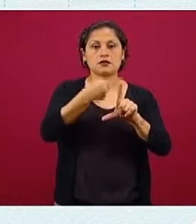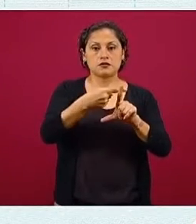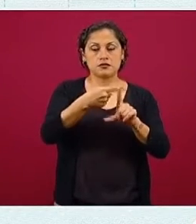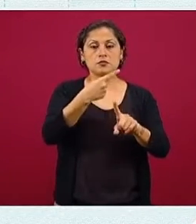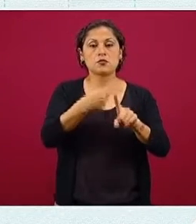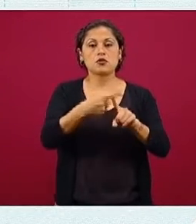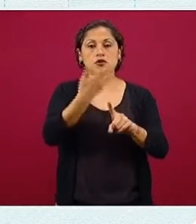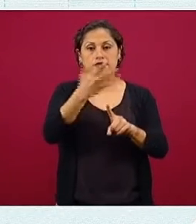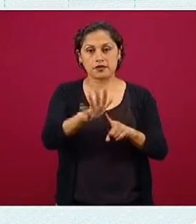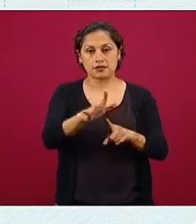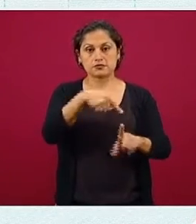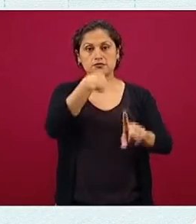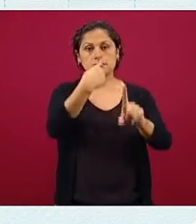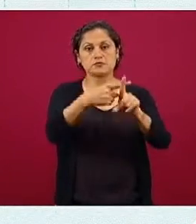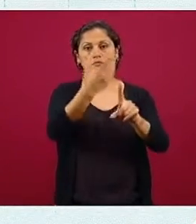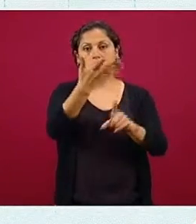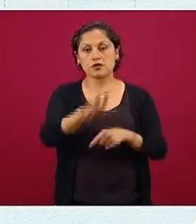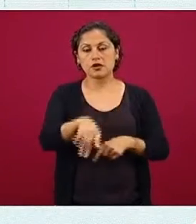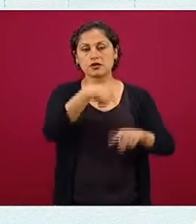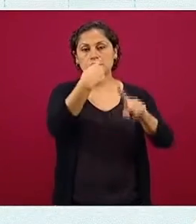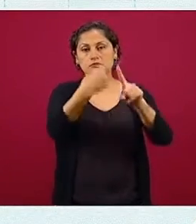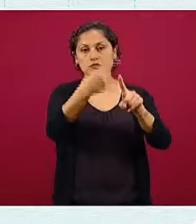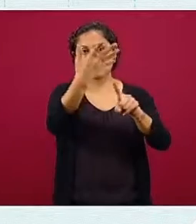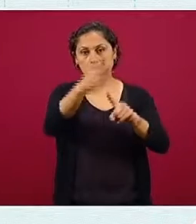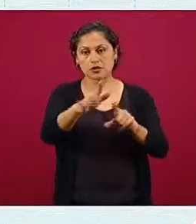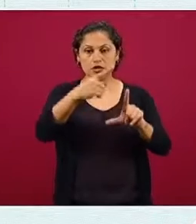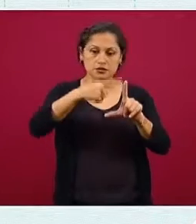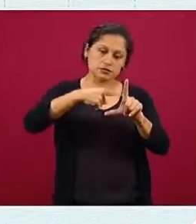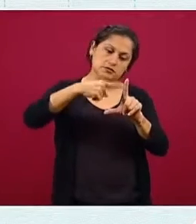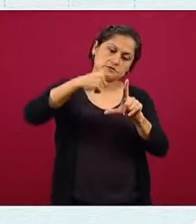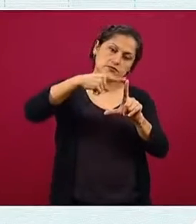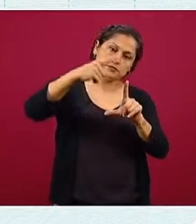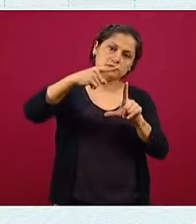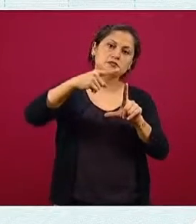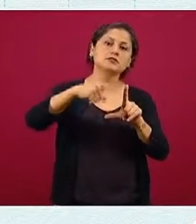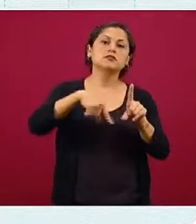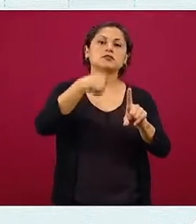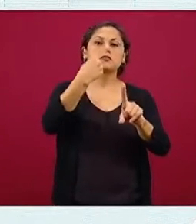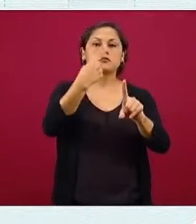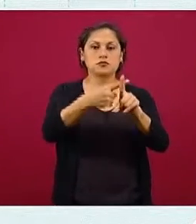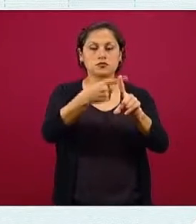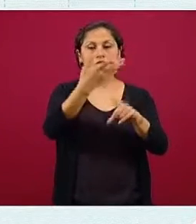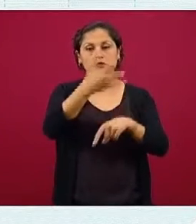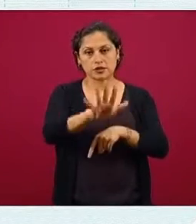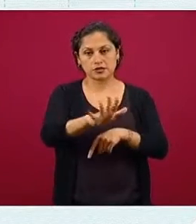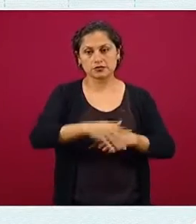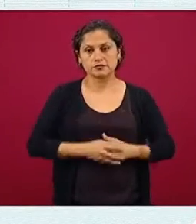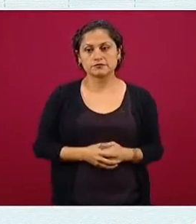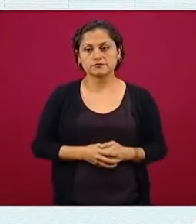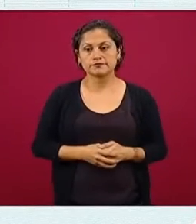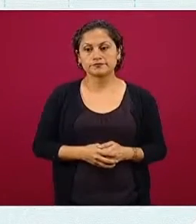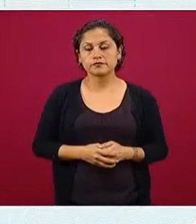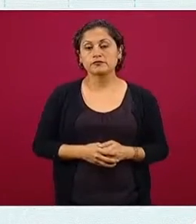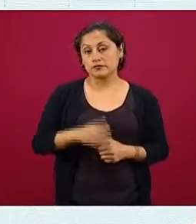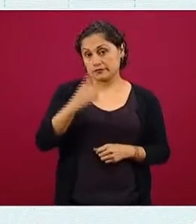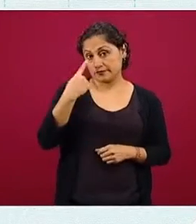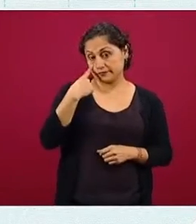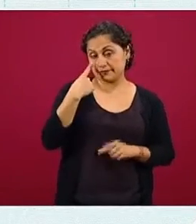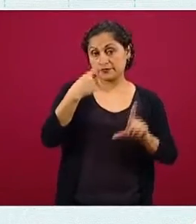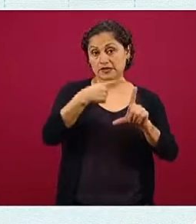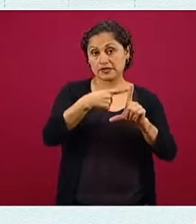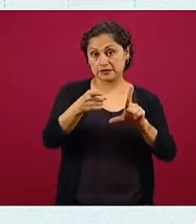10 veces en este cuadrito. Y de aquí a acá se multiplicó también 10 veces, solo que esto es 1000 y